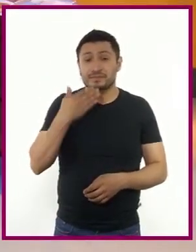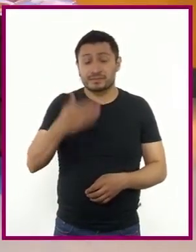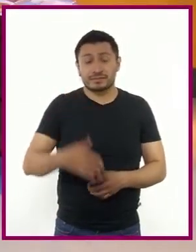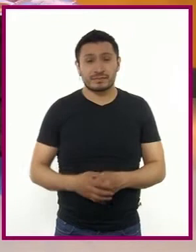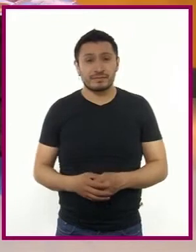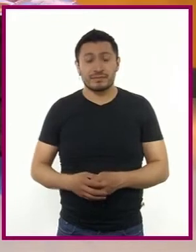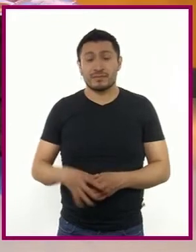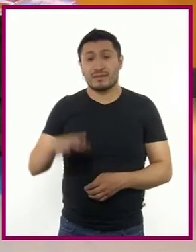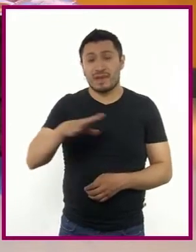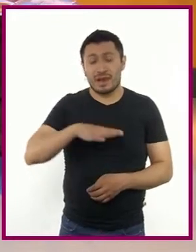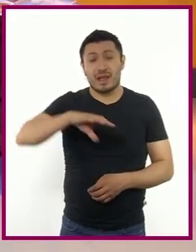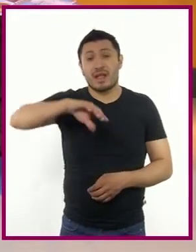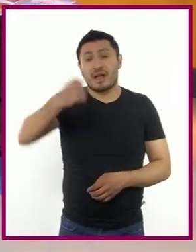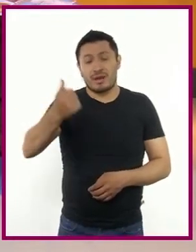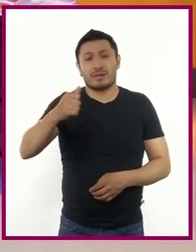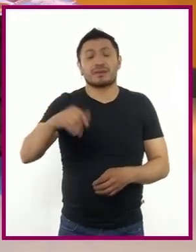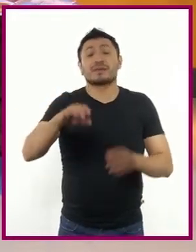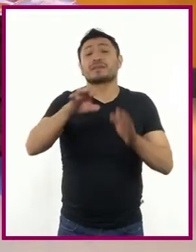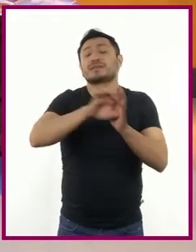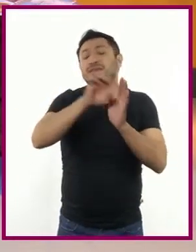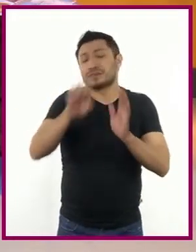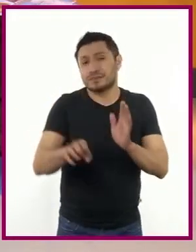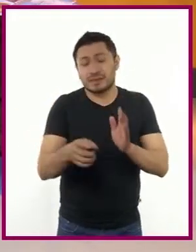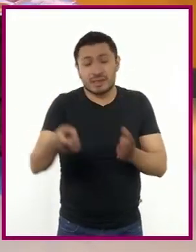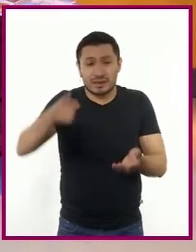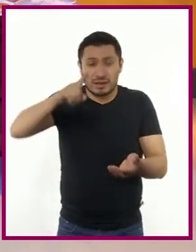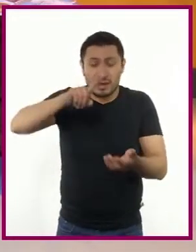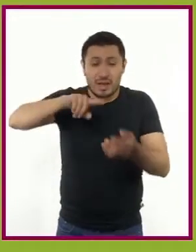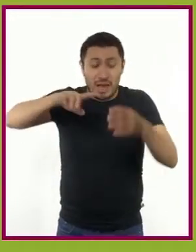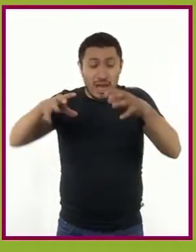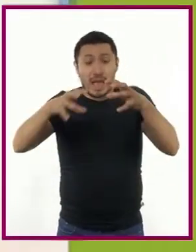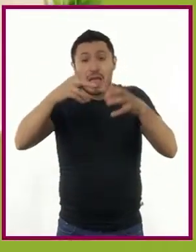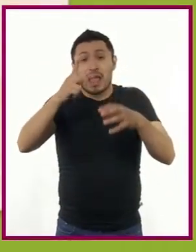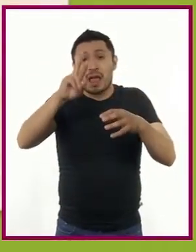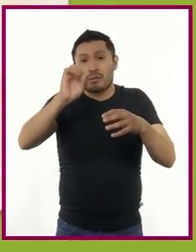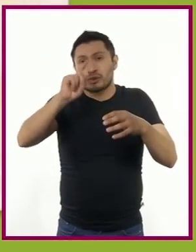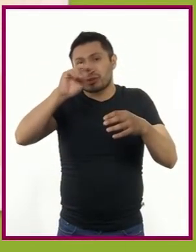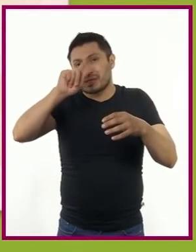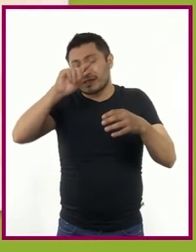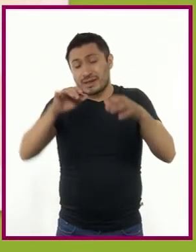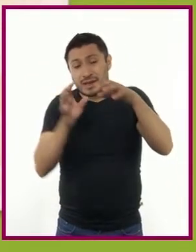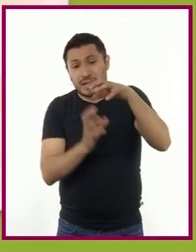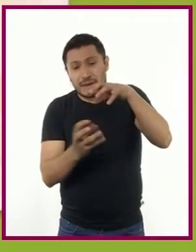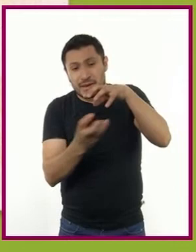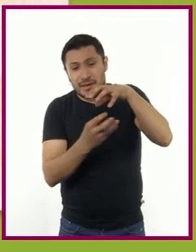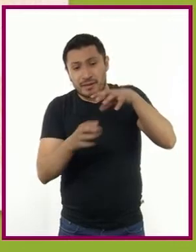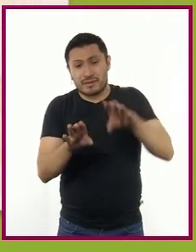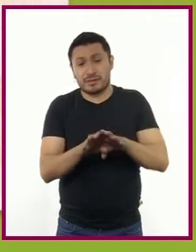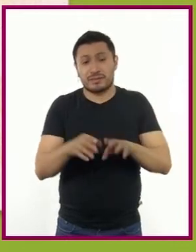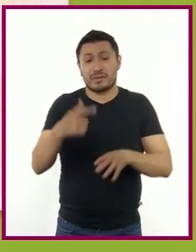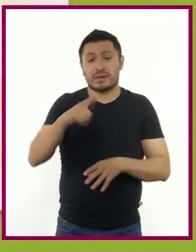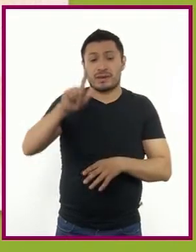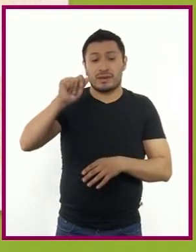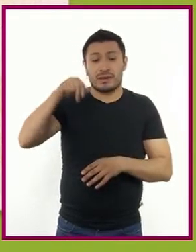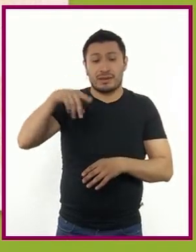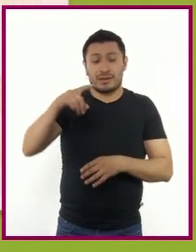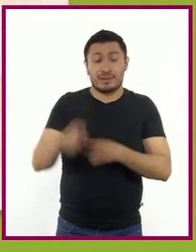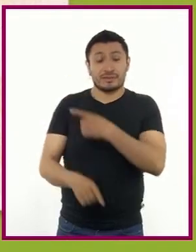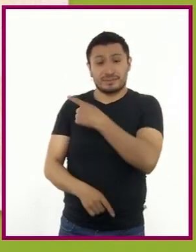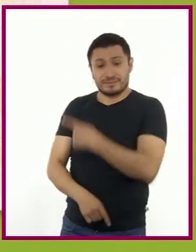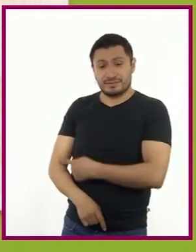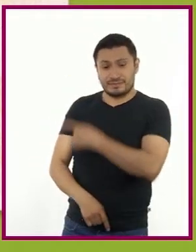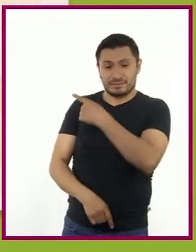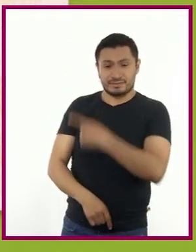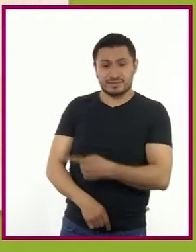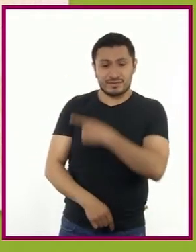existen otras glándulas como las que se ubican debajo de la próstata, llamadas glándulas de Cooper o bulbouretrales,